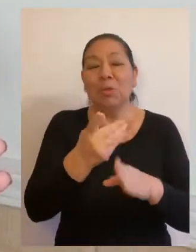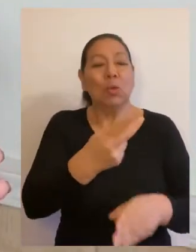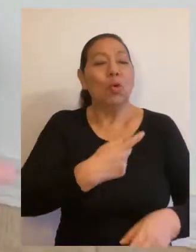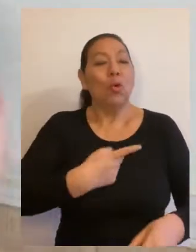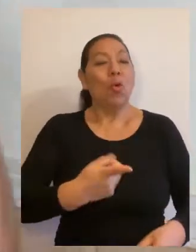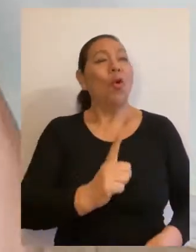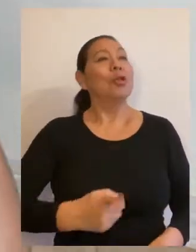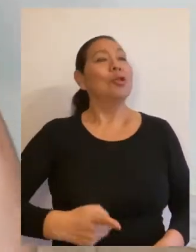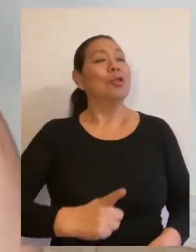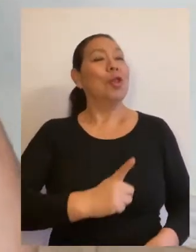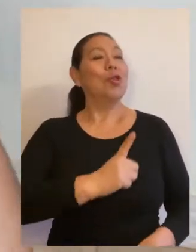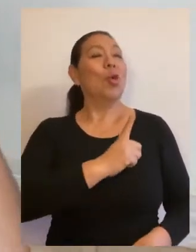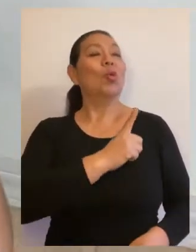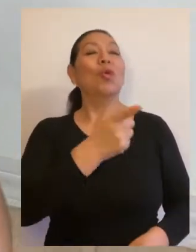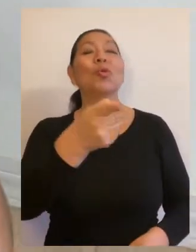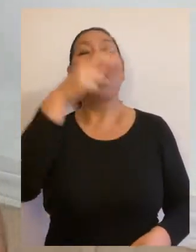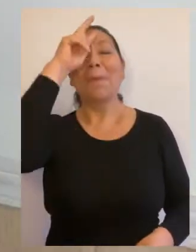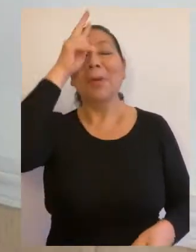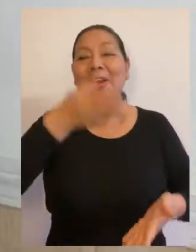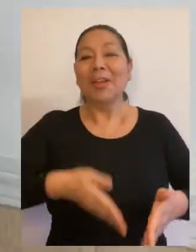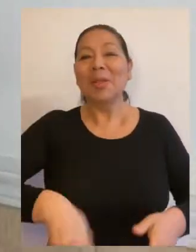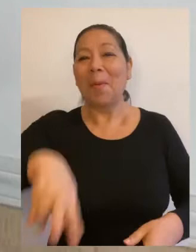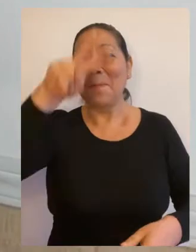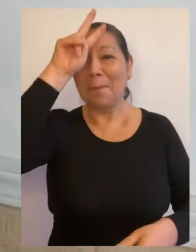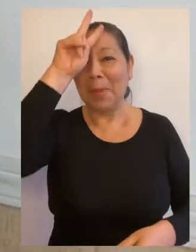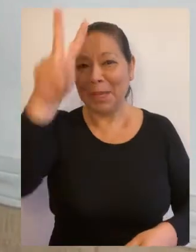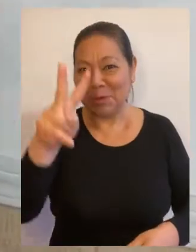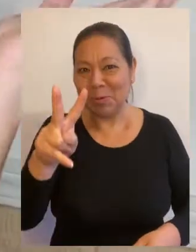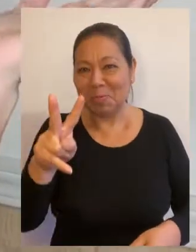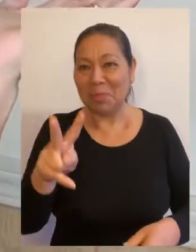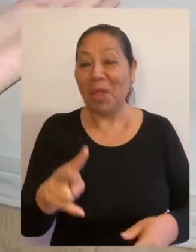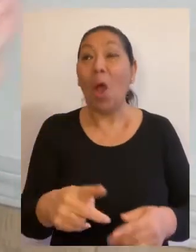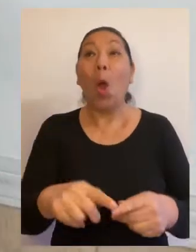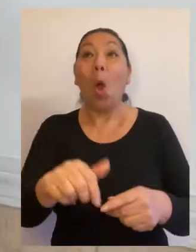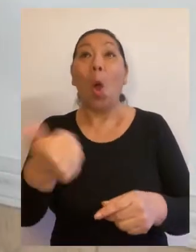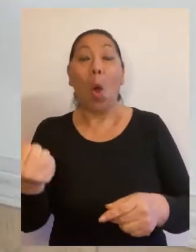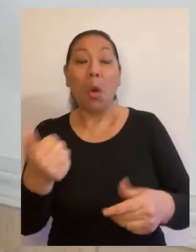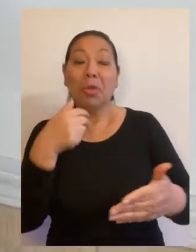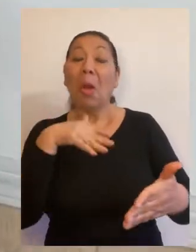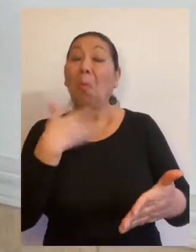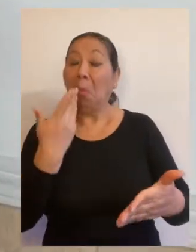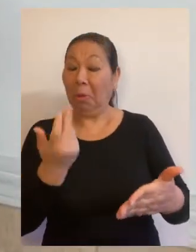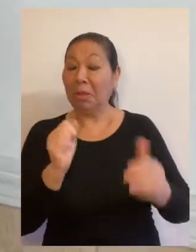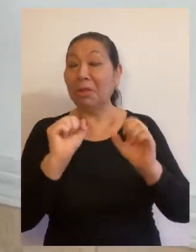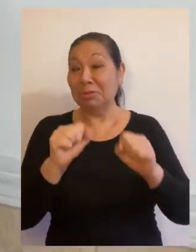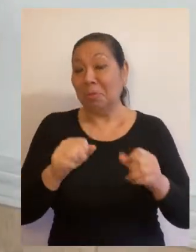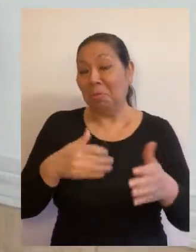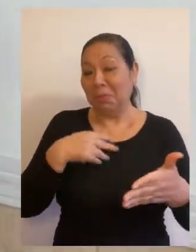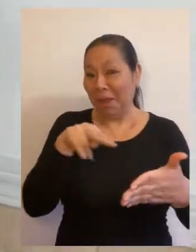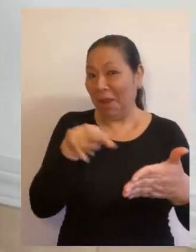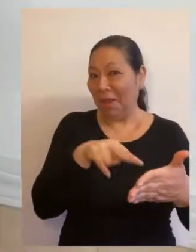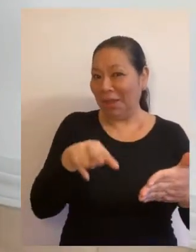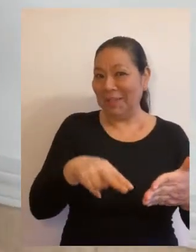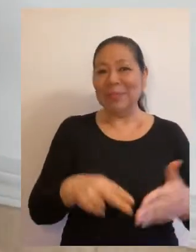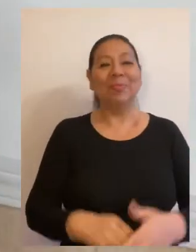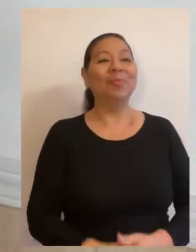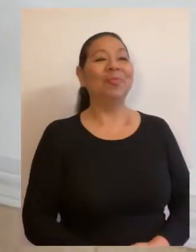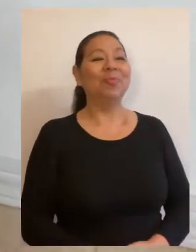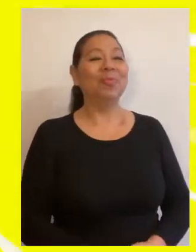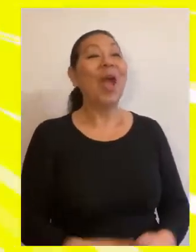ser peruano y escríbelos aquí abajo en los comentarios para que muchas otras personas los lean.